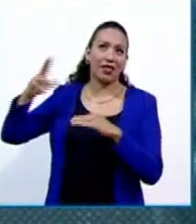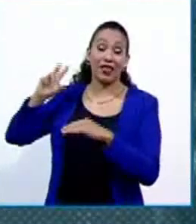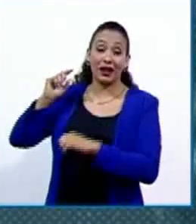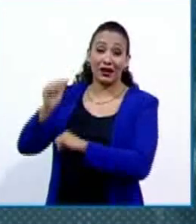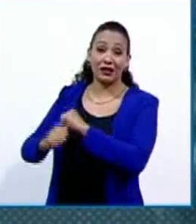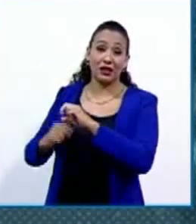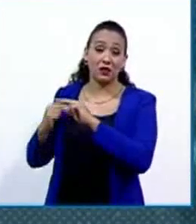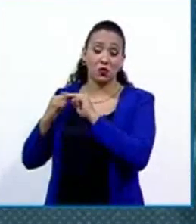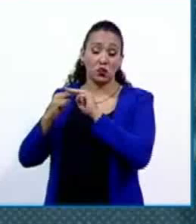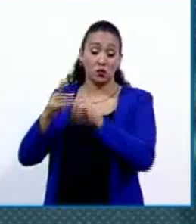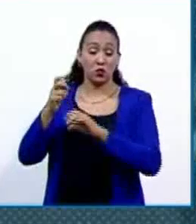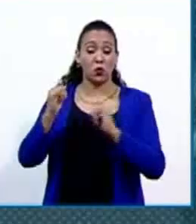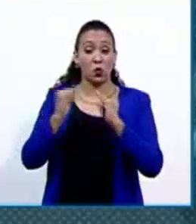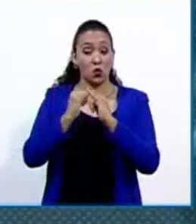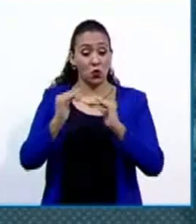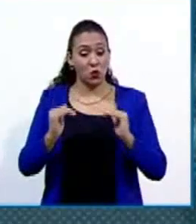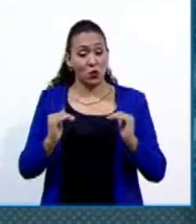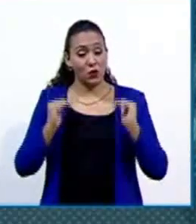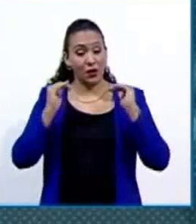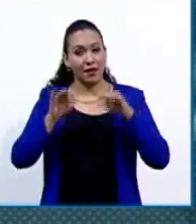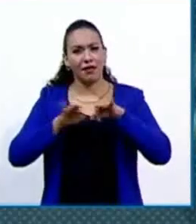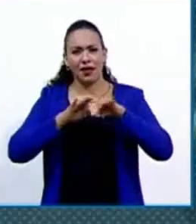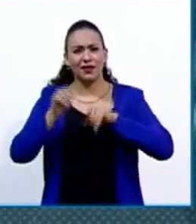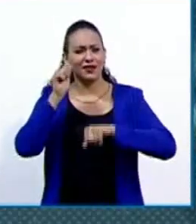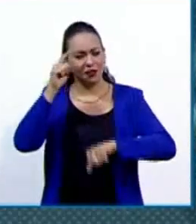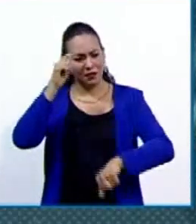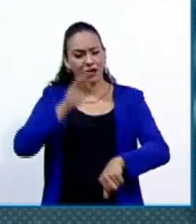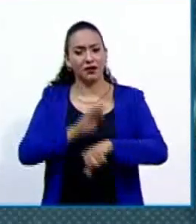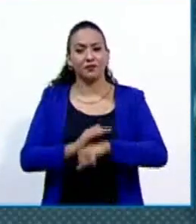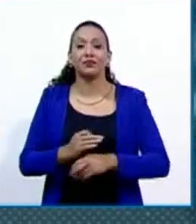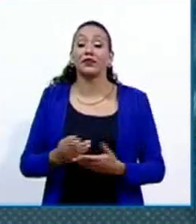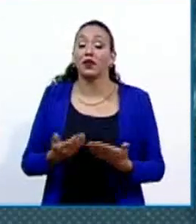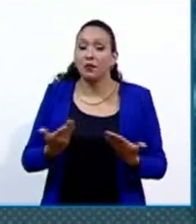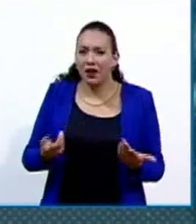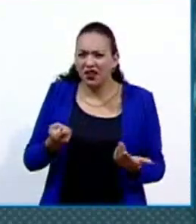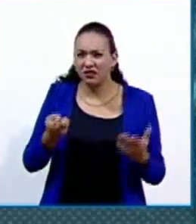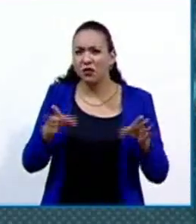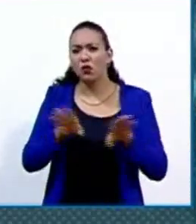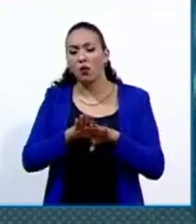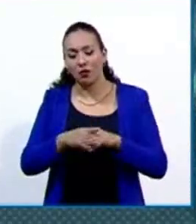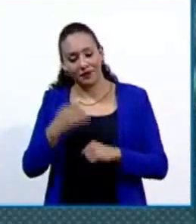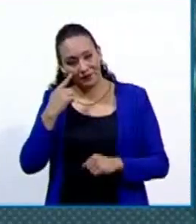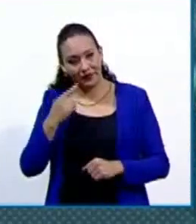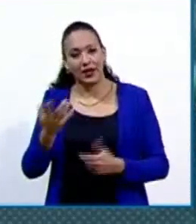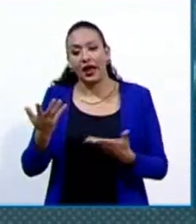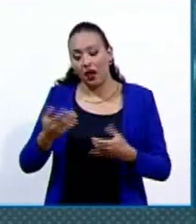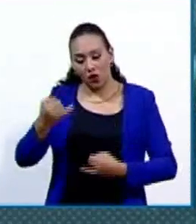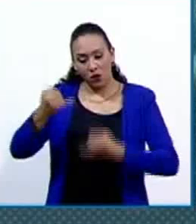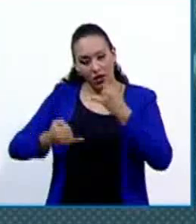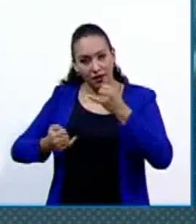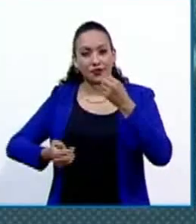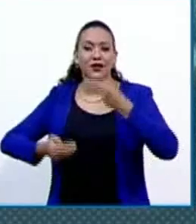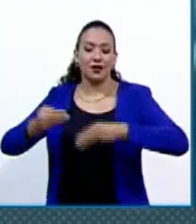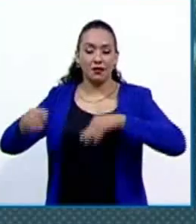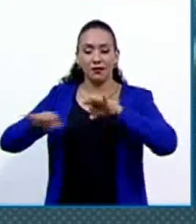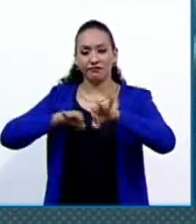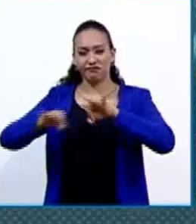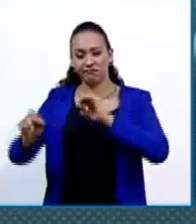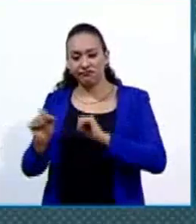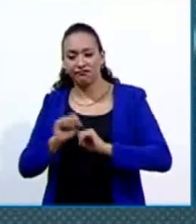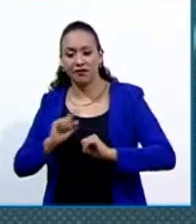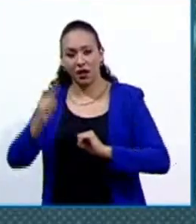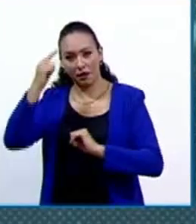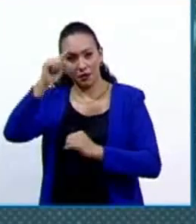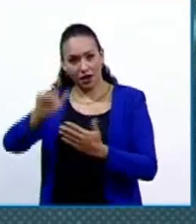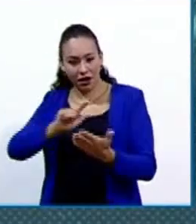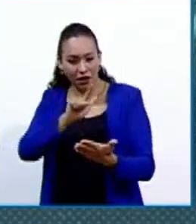la consolidación de la carrera judicial que garantiza la profesionalización y la excelencia de las personas juzgadoras, así como la protección